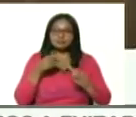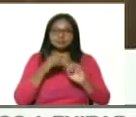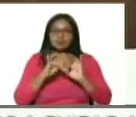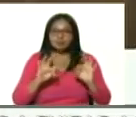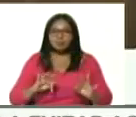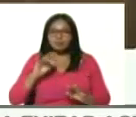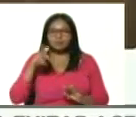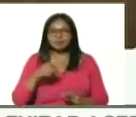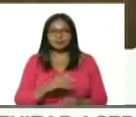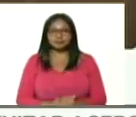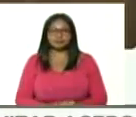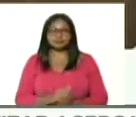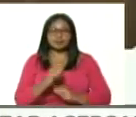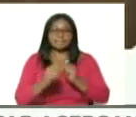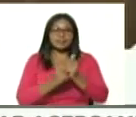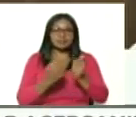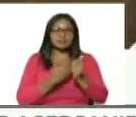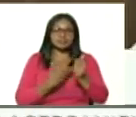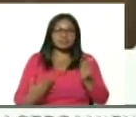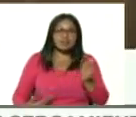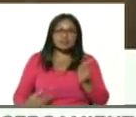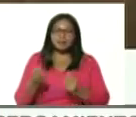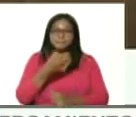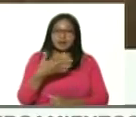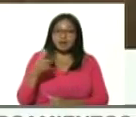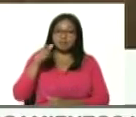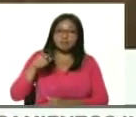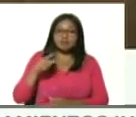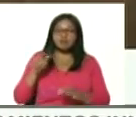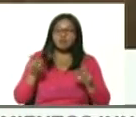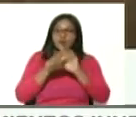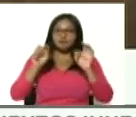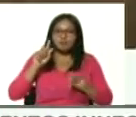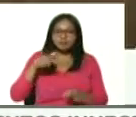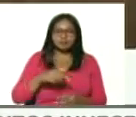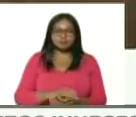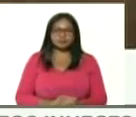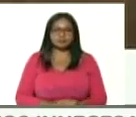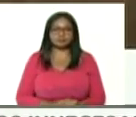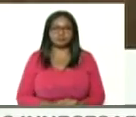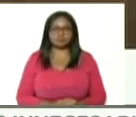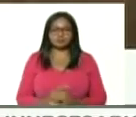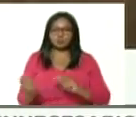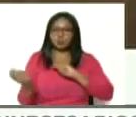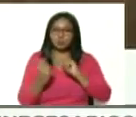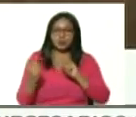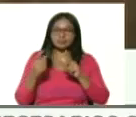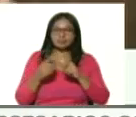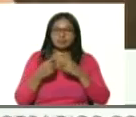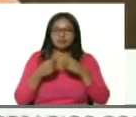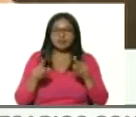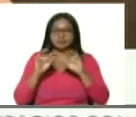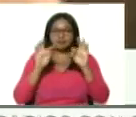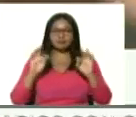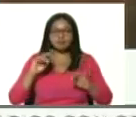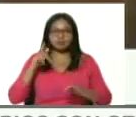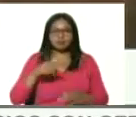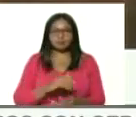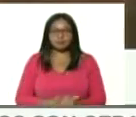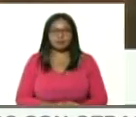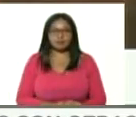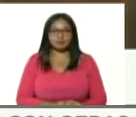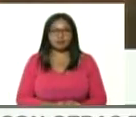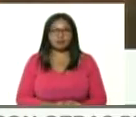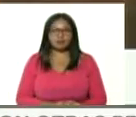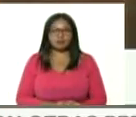Nuestra vicepresidenta Blanca Cao ha estado también fomentando este debate desde distintas instancias y yo estoy seguro que tiene una